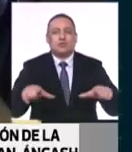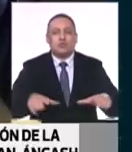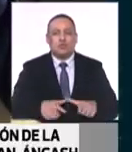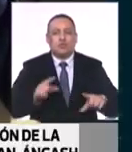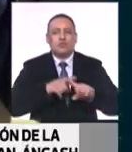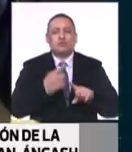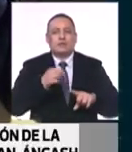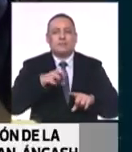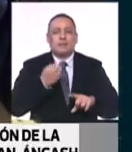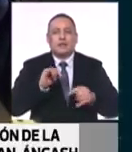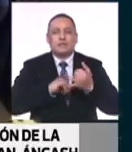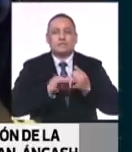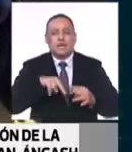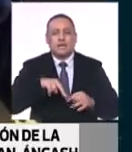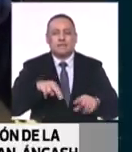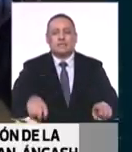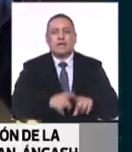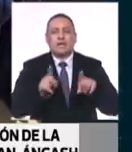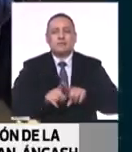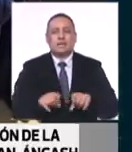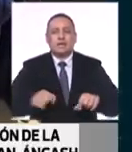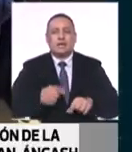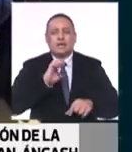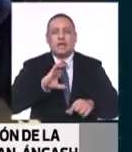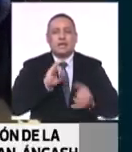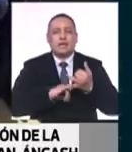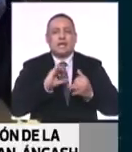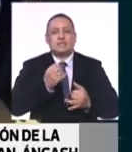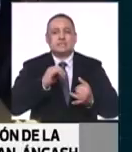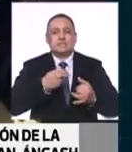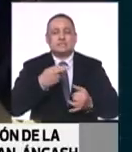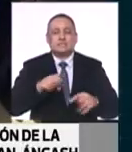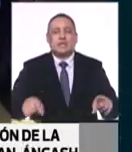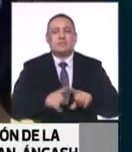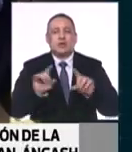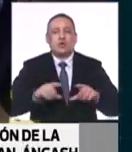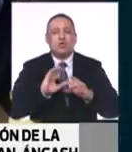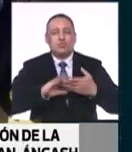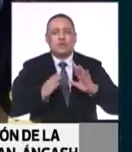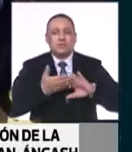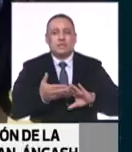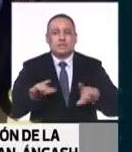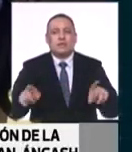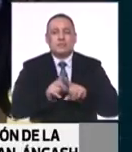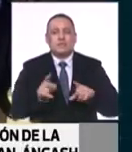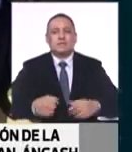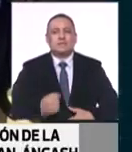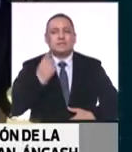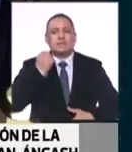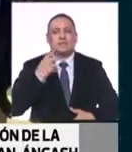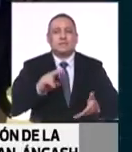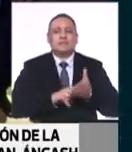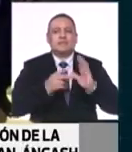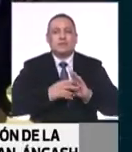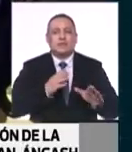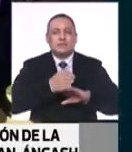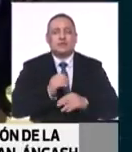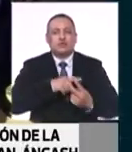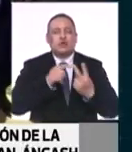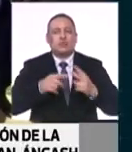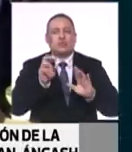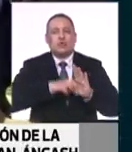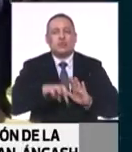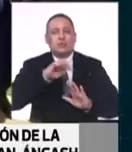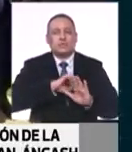Oxapachán, que pertenece a la comunidad campesina de Ancash. La comunidad campesina de Ancash interviene en dos provincias,